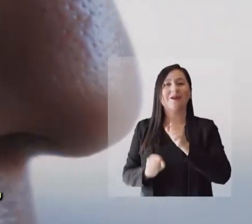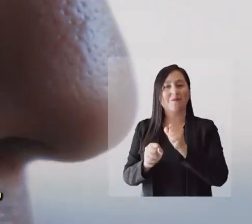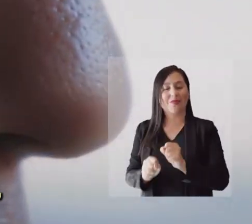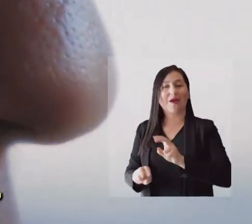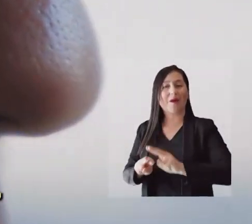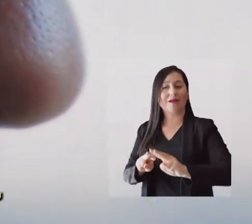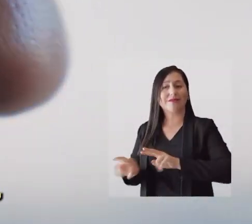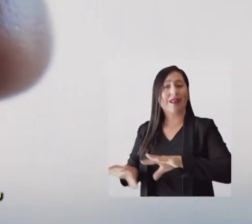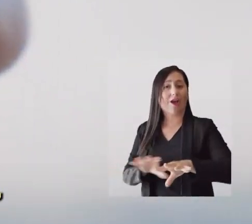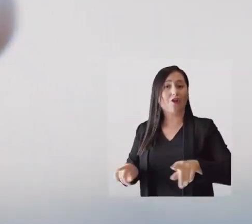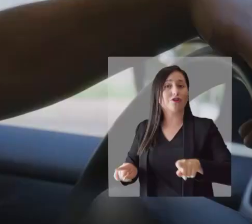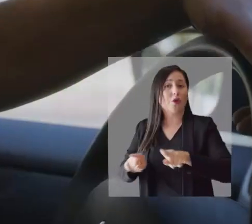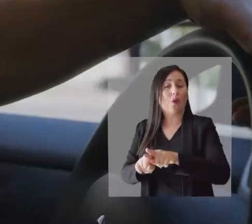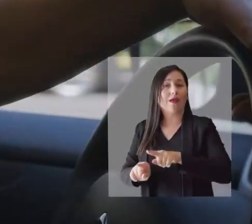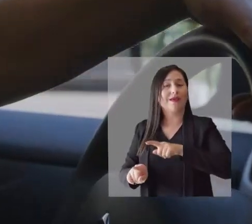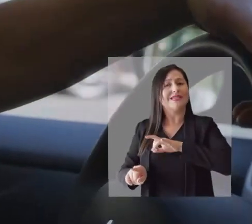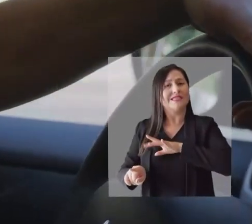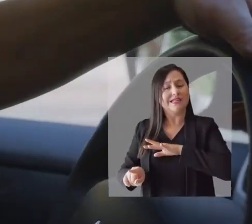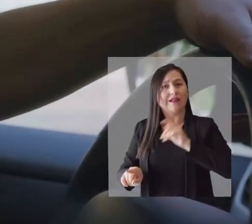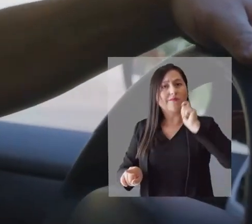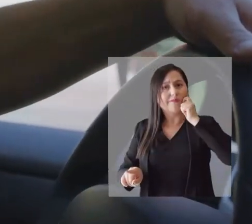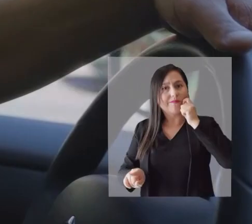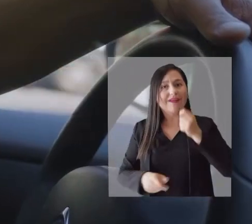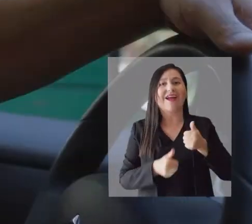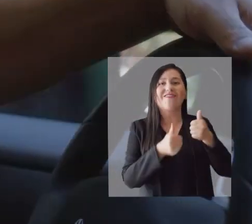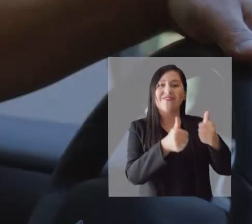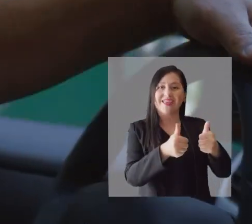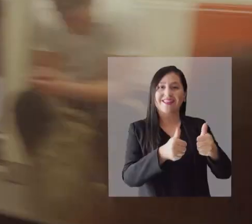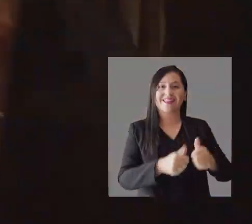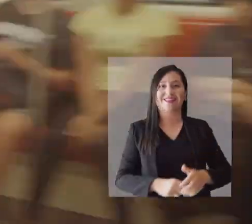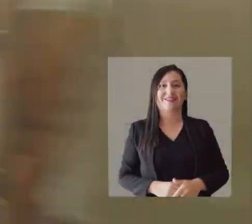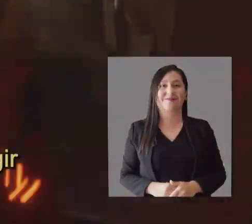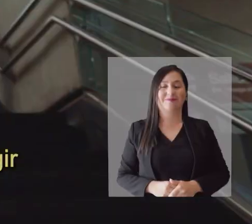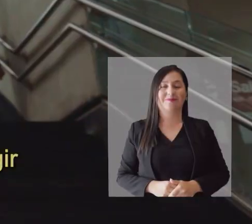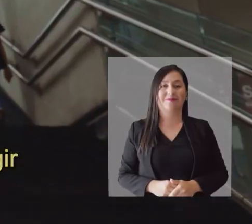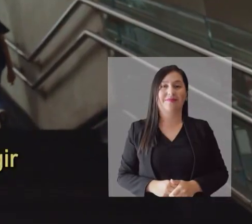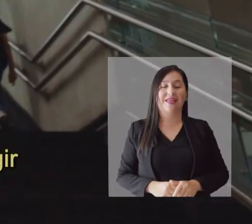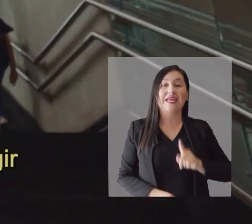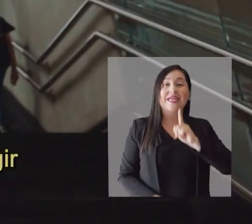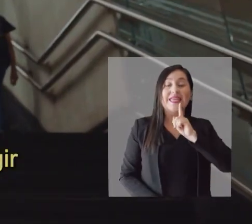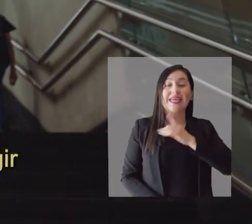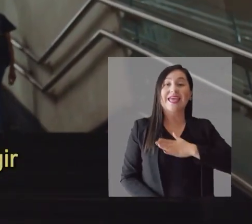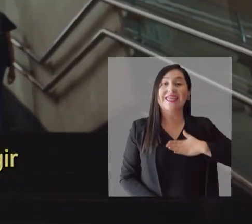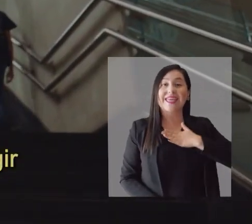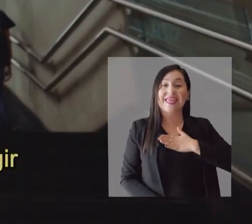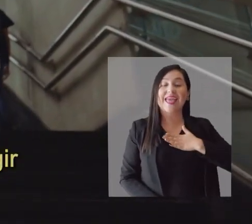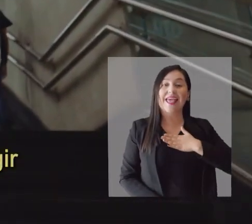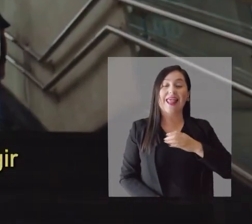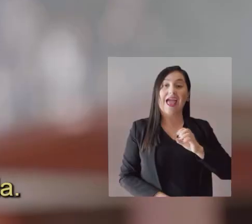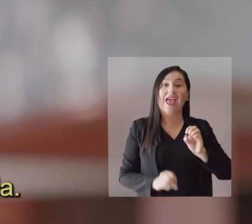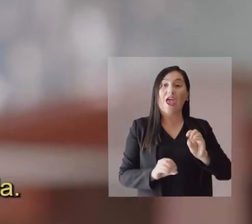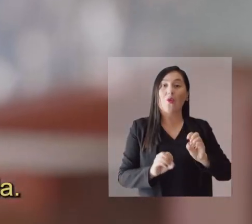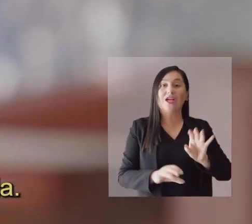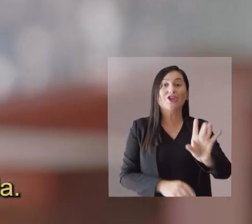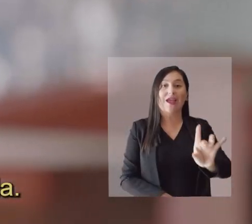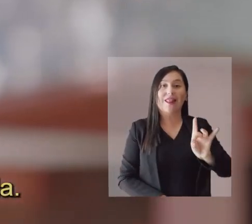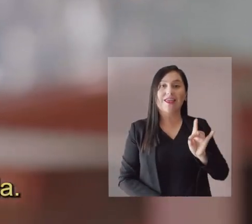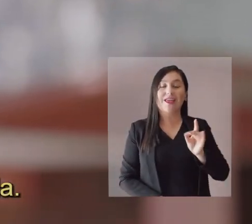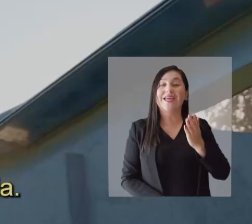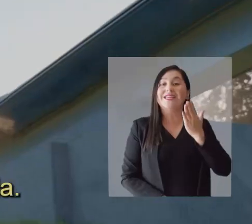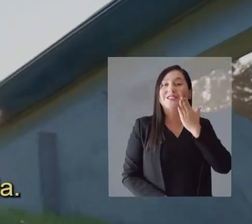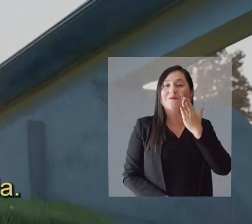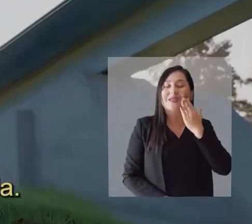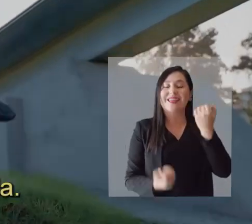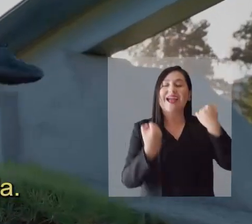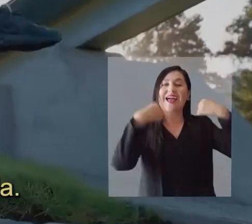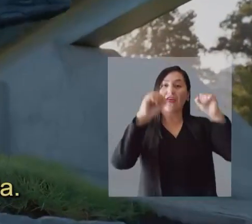podamos hacer las cosas a la chilena no sé bien hecho ganamos los que queremos poder elegir nuestra educación ganó la